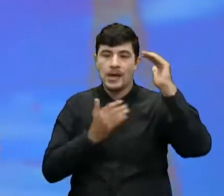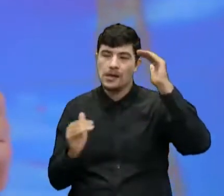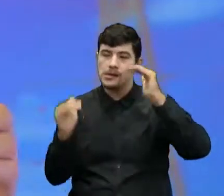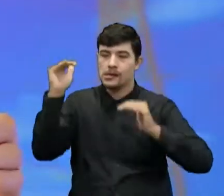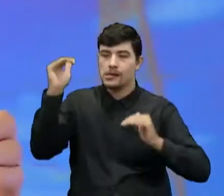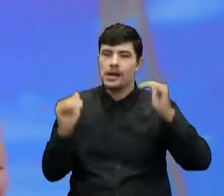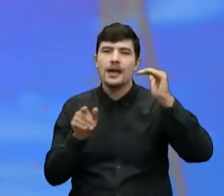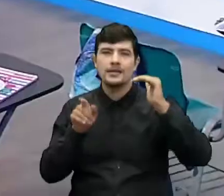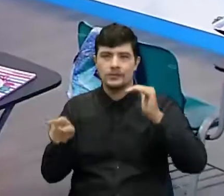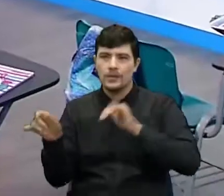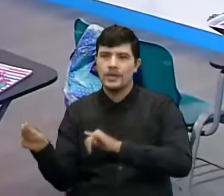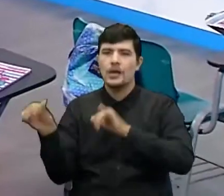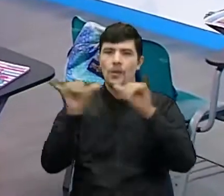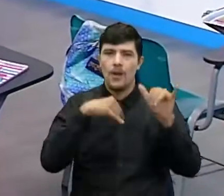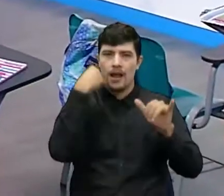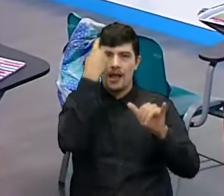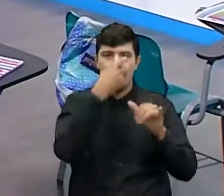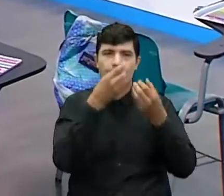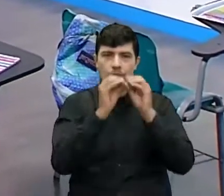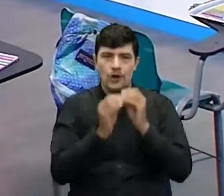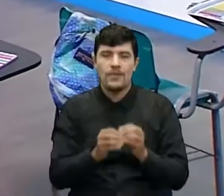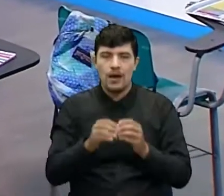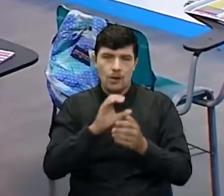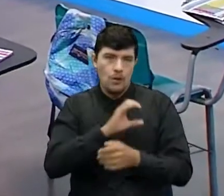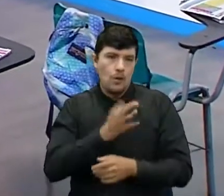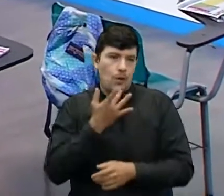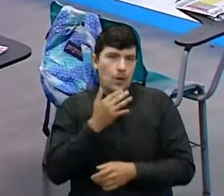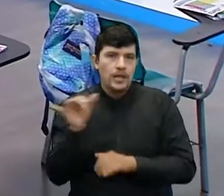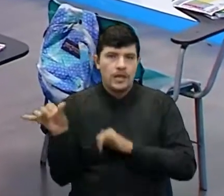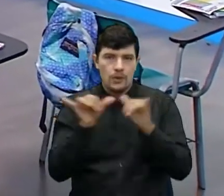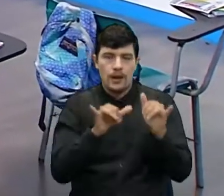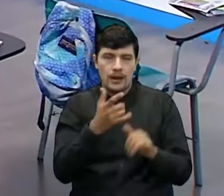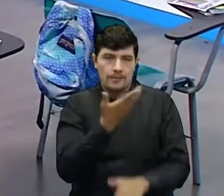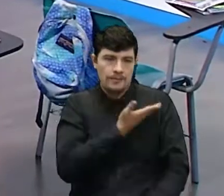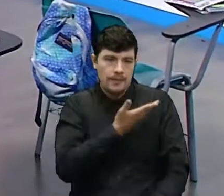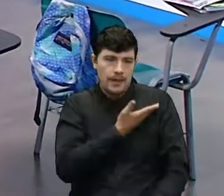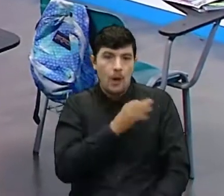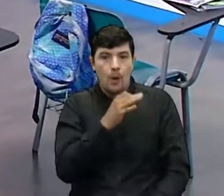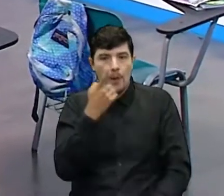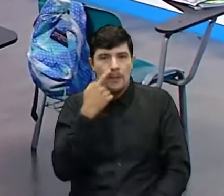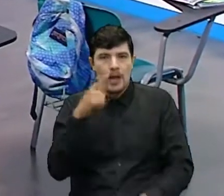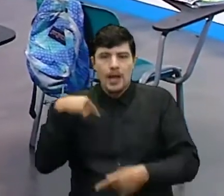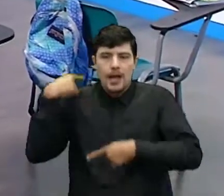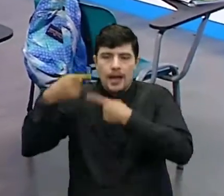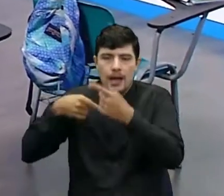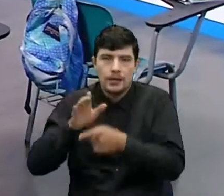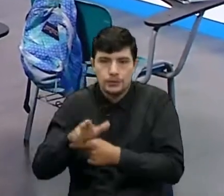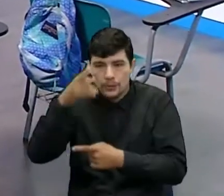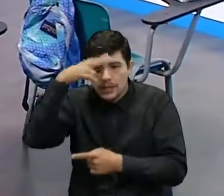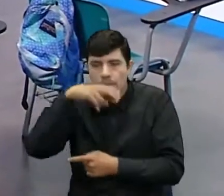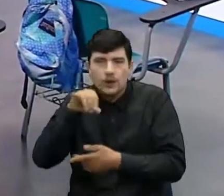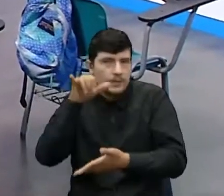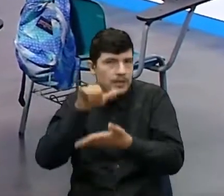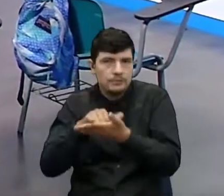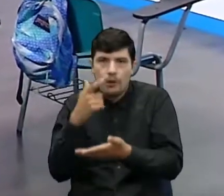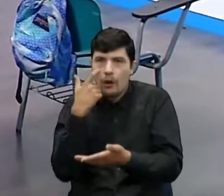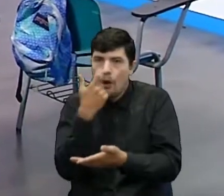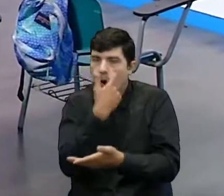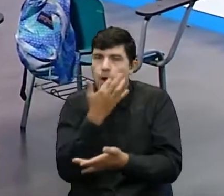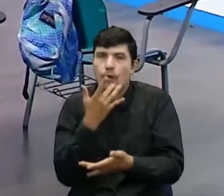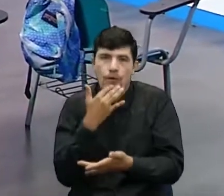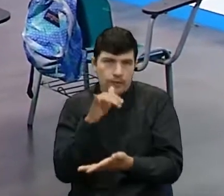Tuviera unas características Más específicas ¿Cierto? Exacto Que por ejemplo Los ojos marrones Verdes Los ojos del papá Los ojos de la mamá ¿Cierto?